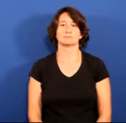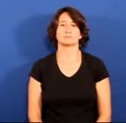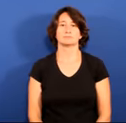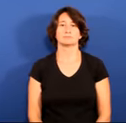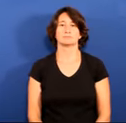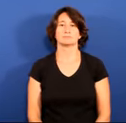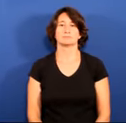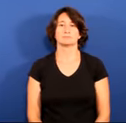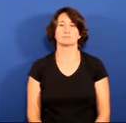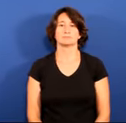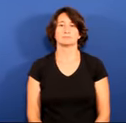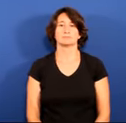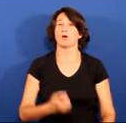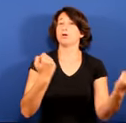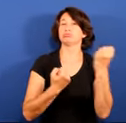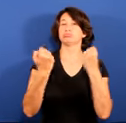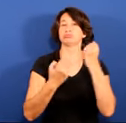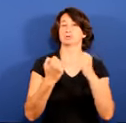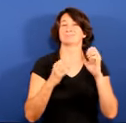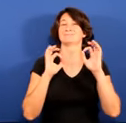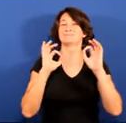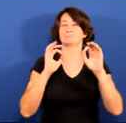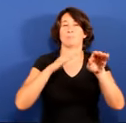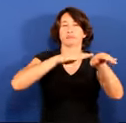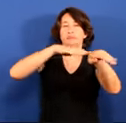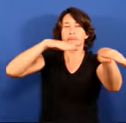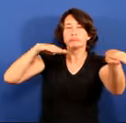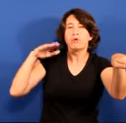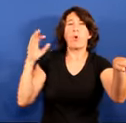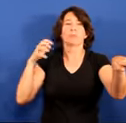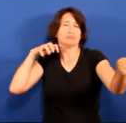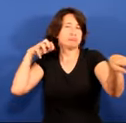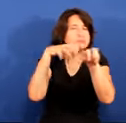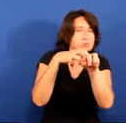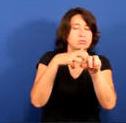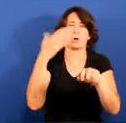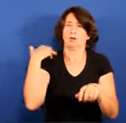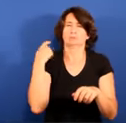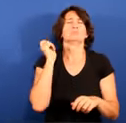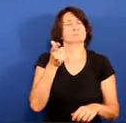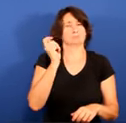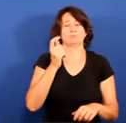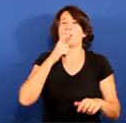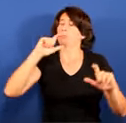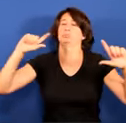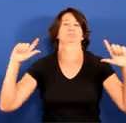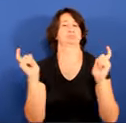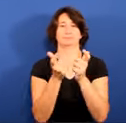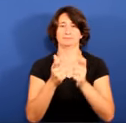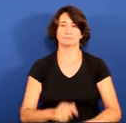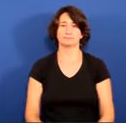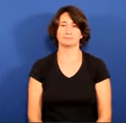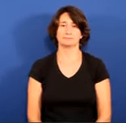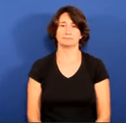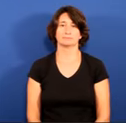la construcción de una alternativa a la A8 por su paso por Bilbao era necesidad urgente, una demanda social que exigió un gran esfuerzo técnico